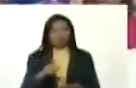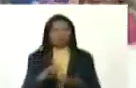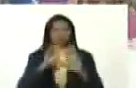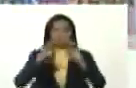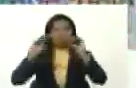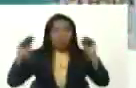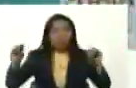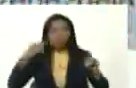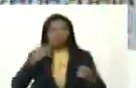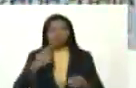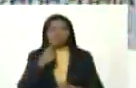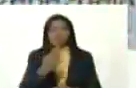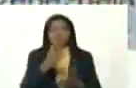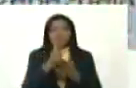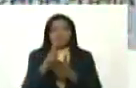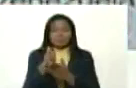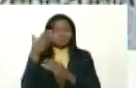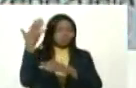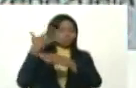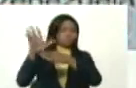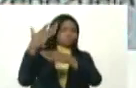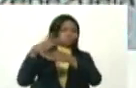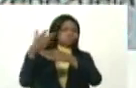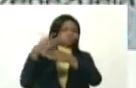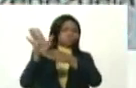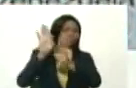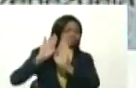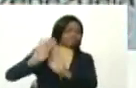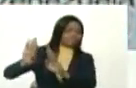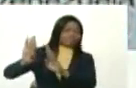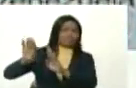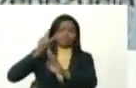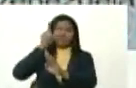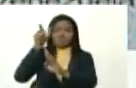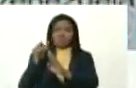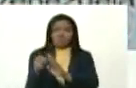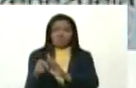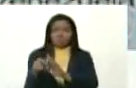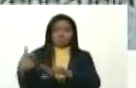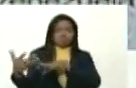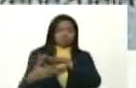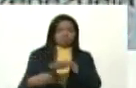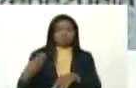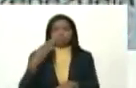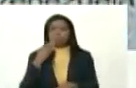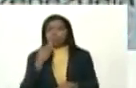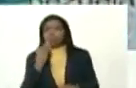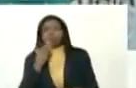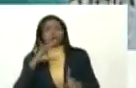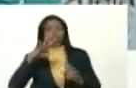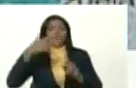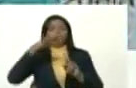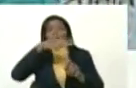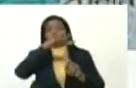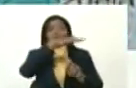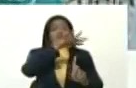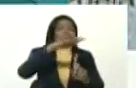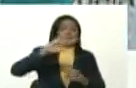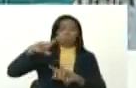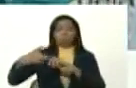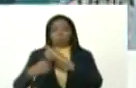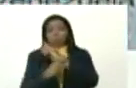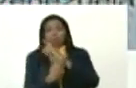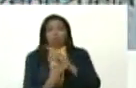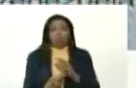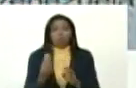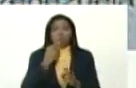Por eso les digo, allá ellos, con su bobolongo, con su títere, allá ellos con